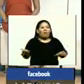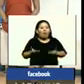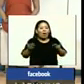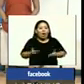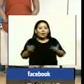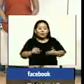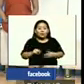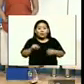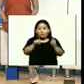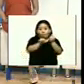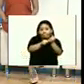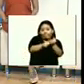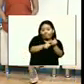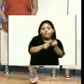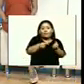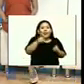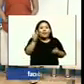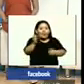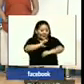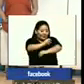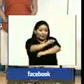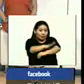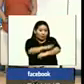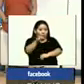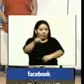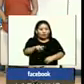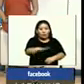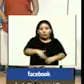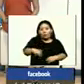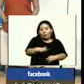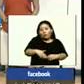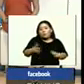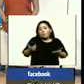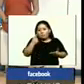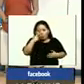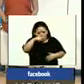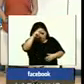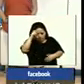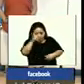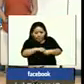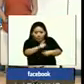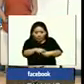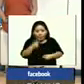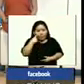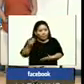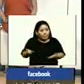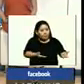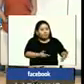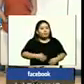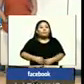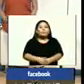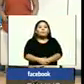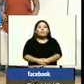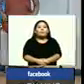destacando tanto a nivel local como a nivel internacional por sus buenas prácticas agrícolas. Así es, a continuación la nota.